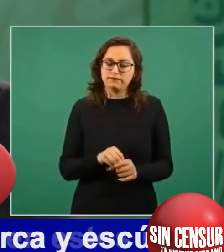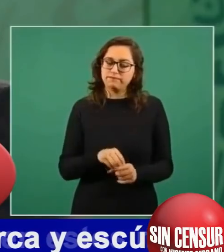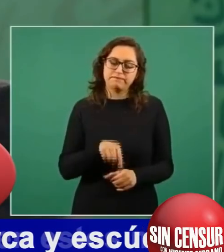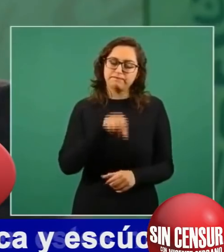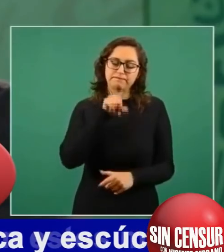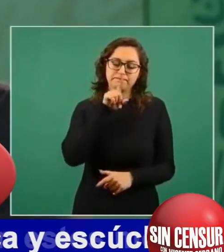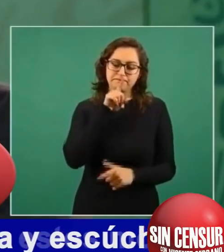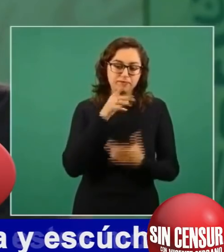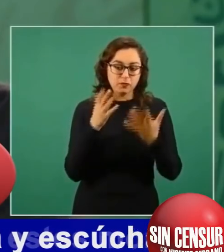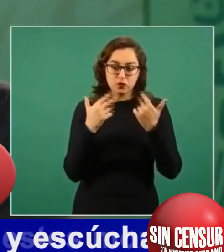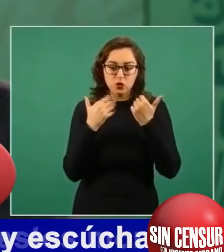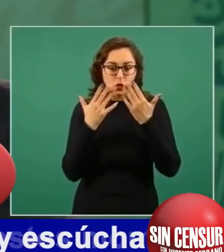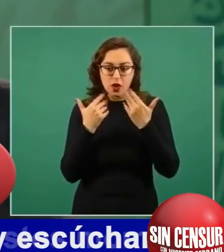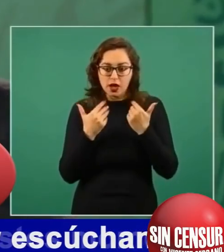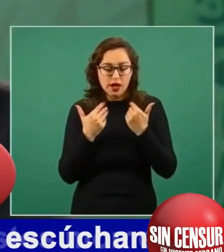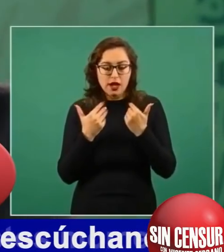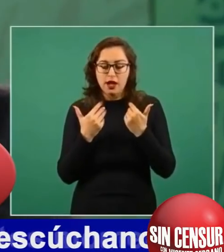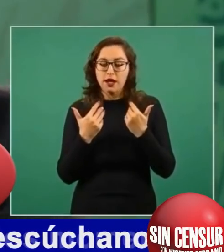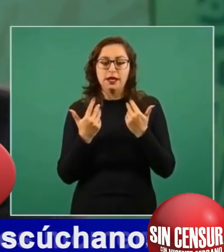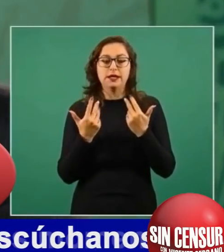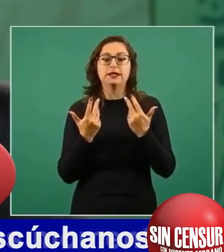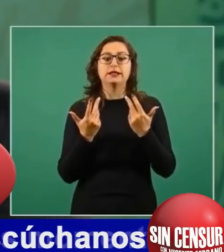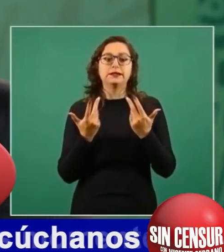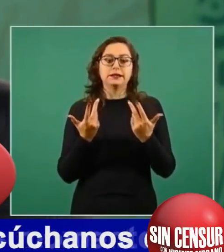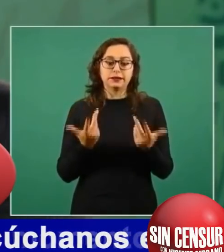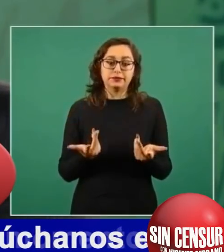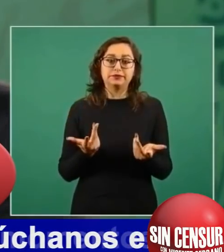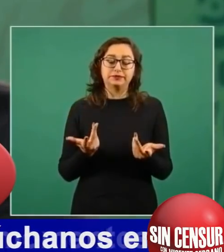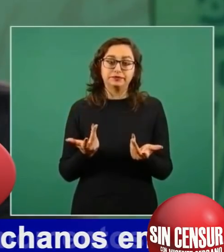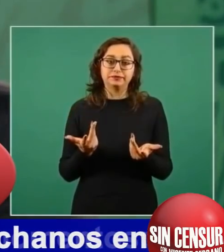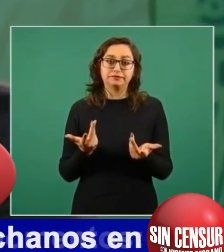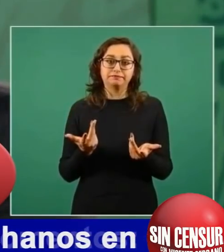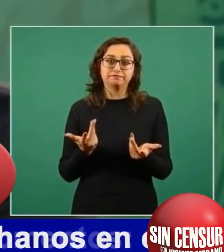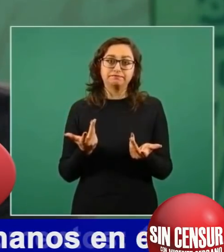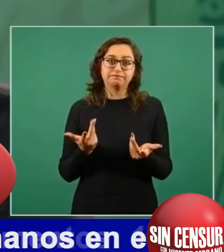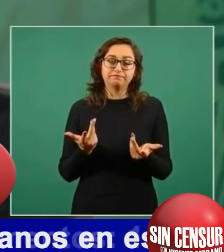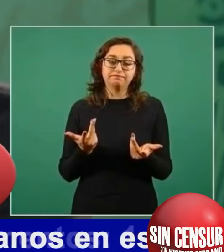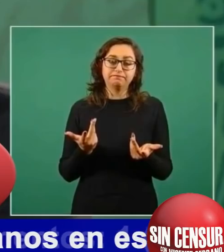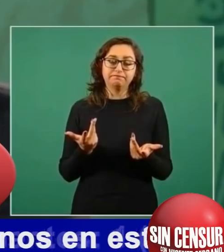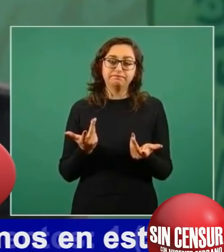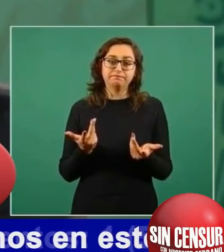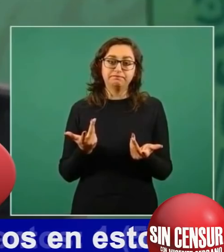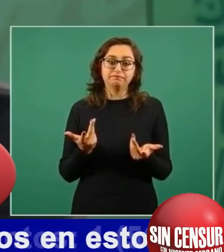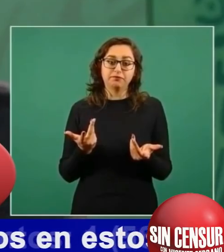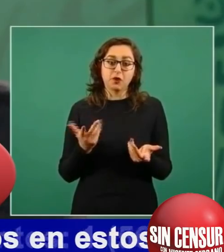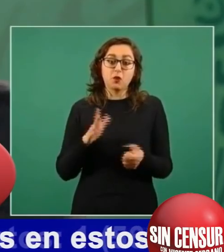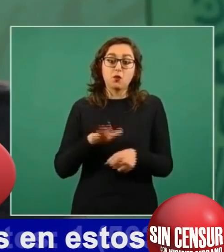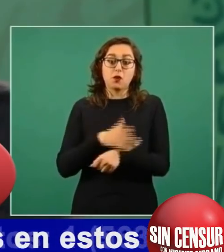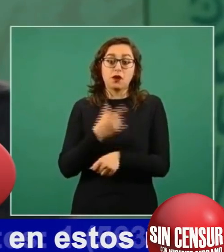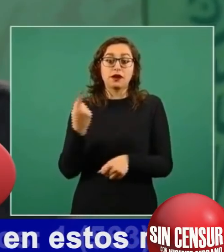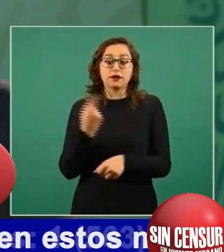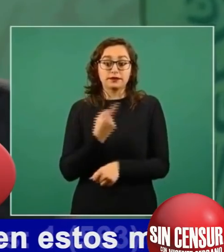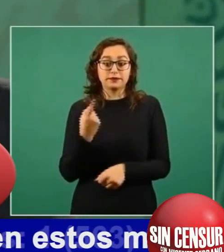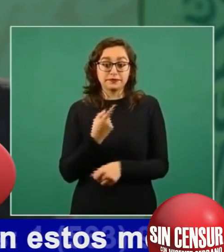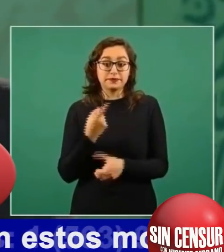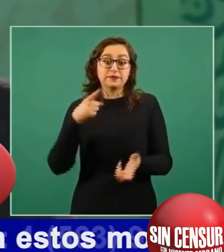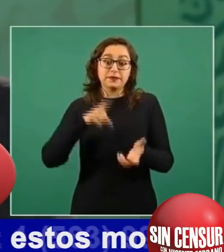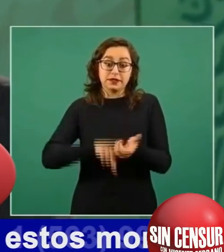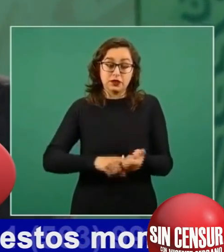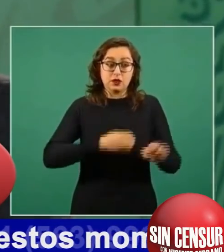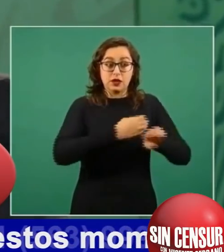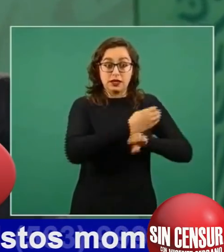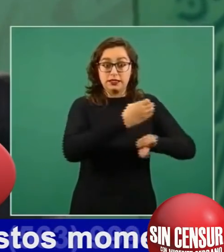depende de también las decisiones que toman otros